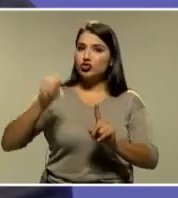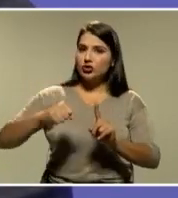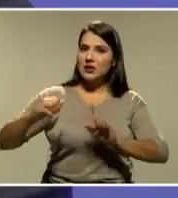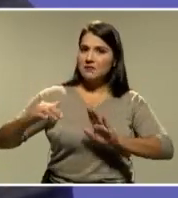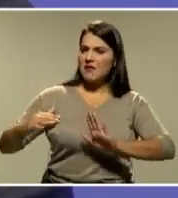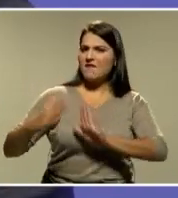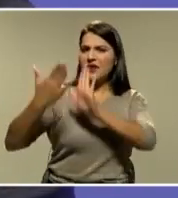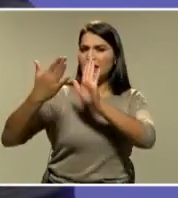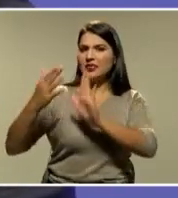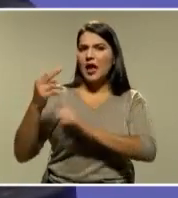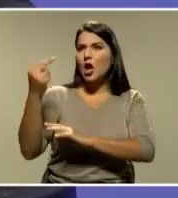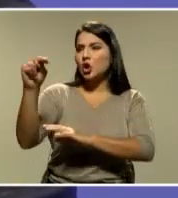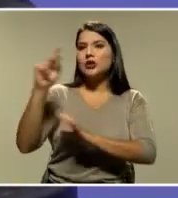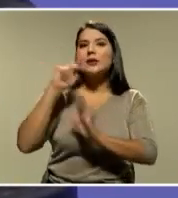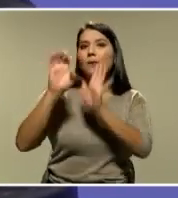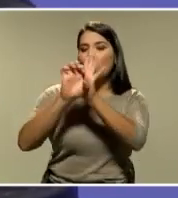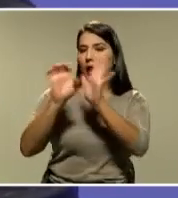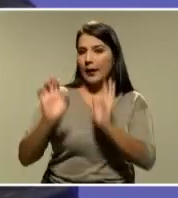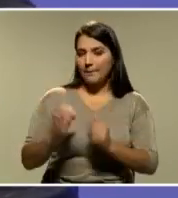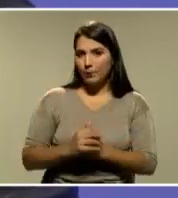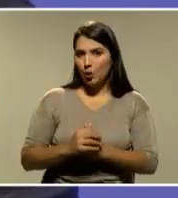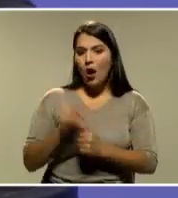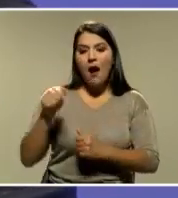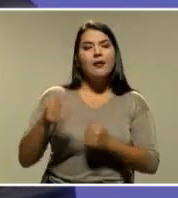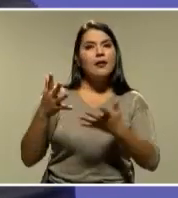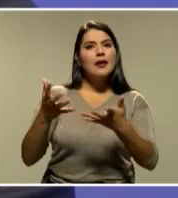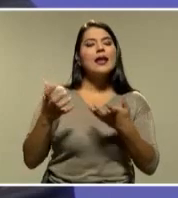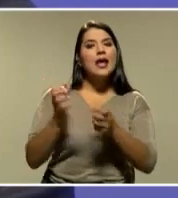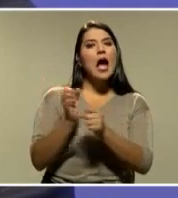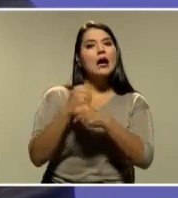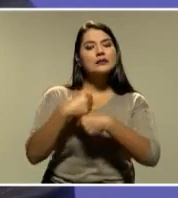a noticias como, por ejemplo, que aquí se iba a hacer una